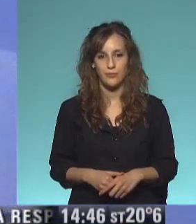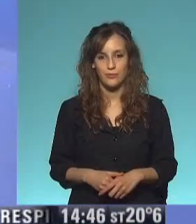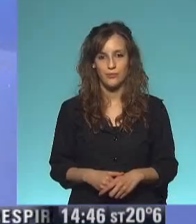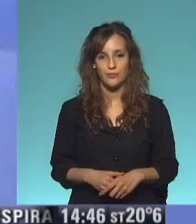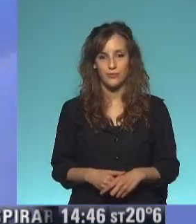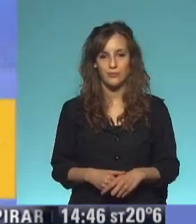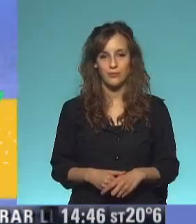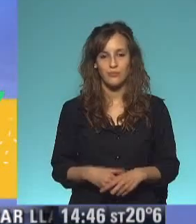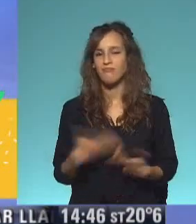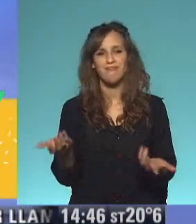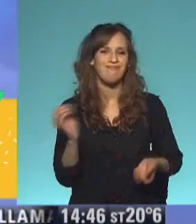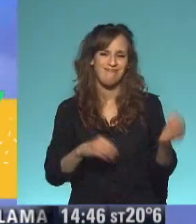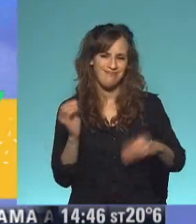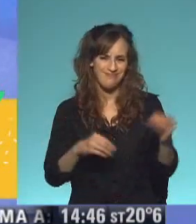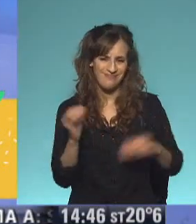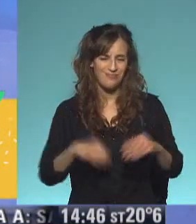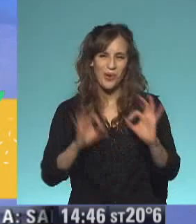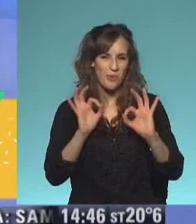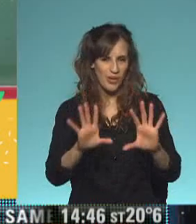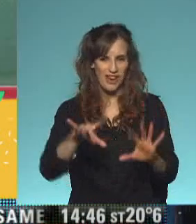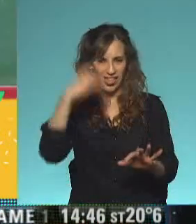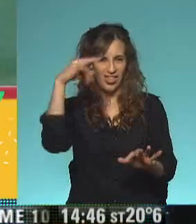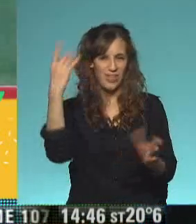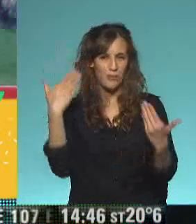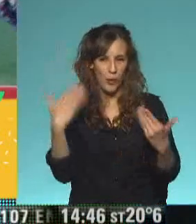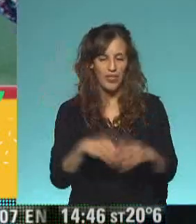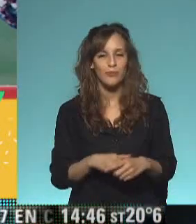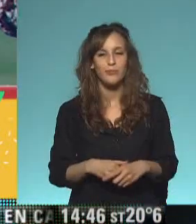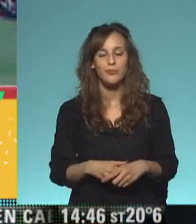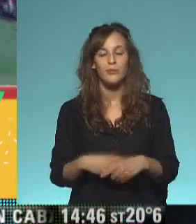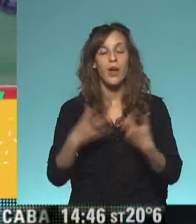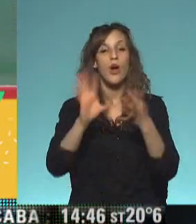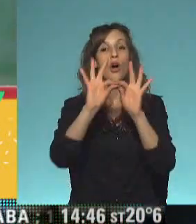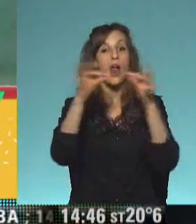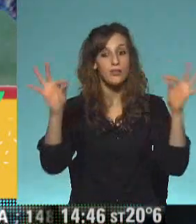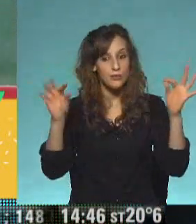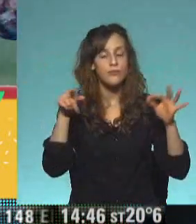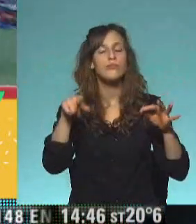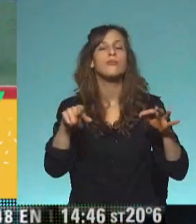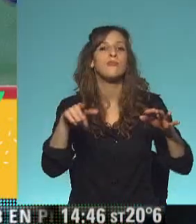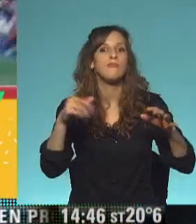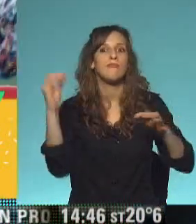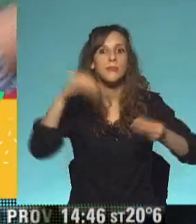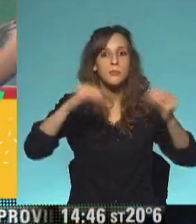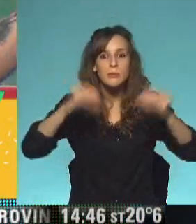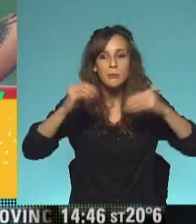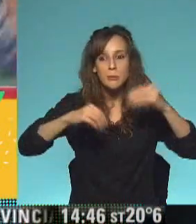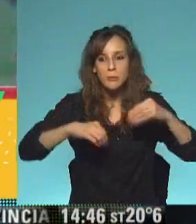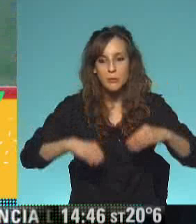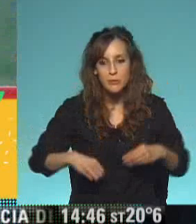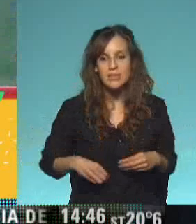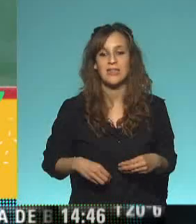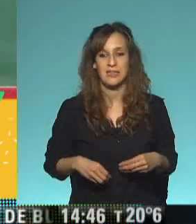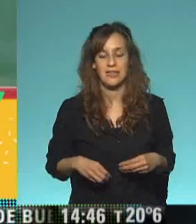negro. Sí, hasta el infinito. Bien, y en cada estrofa de la canción va creciendo. Cada estrofa es más grande que la otra.